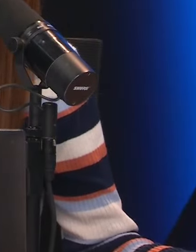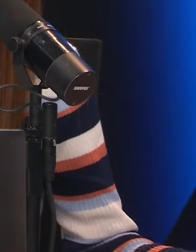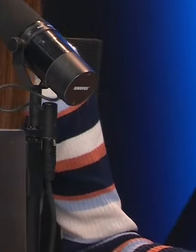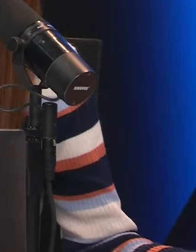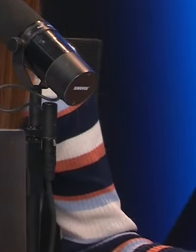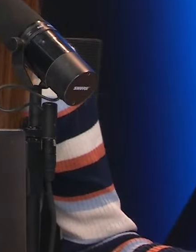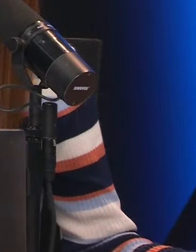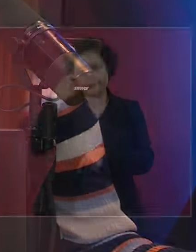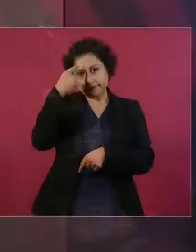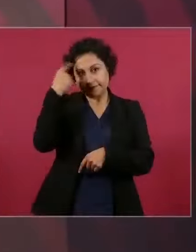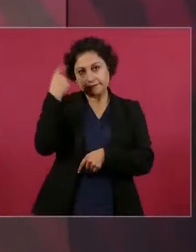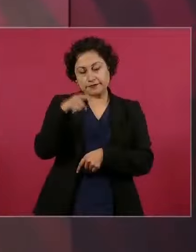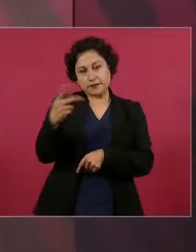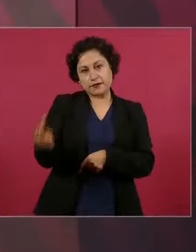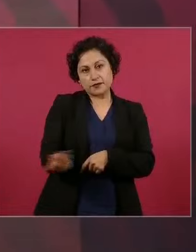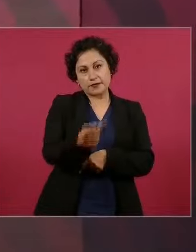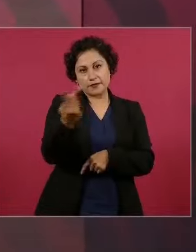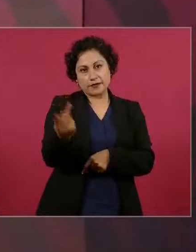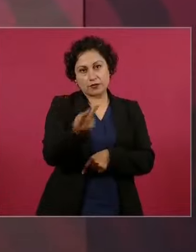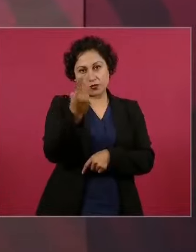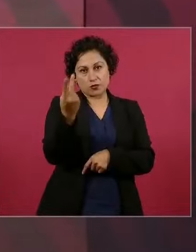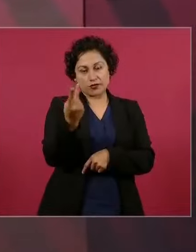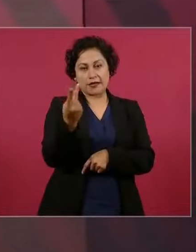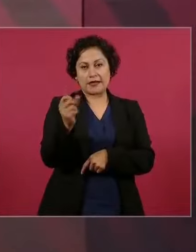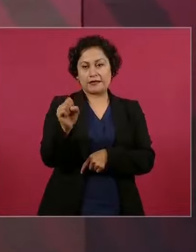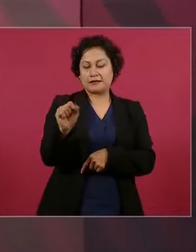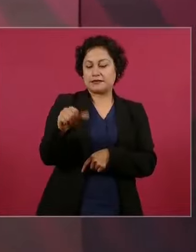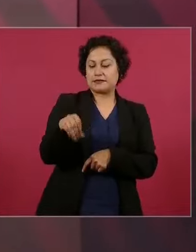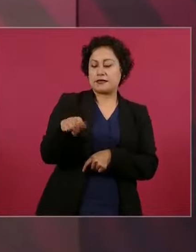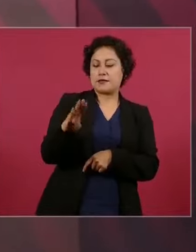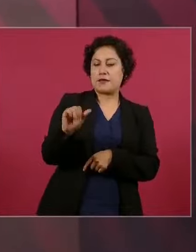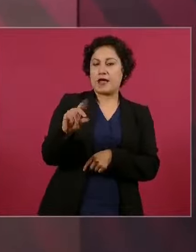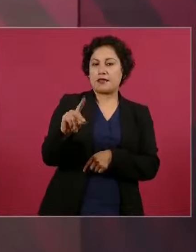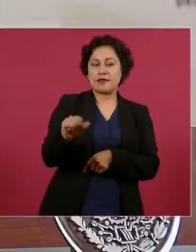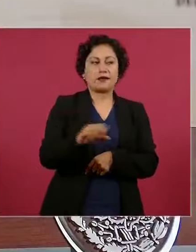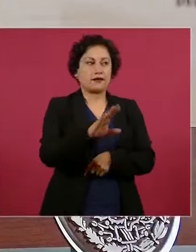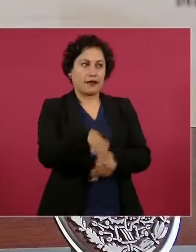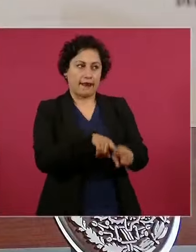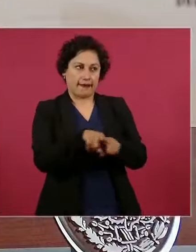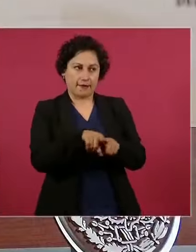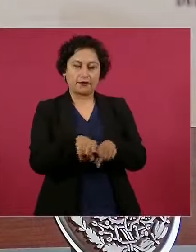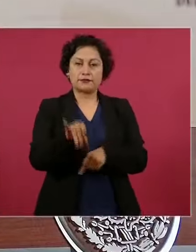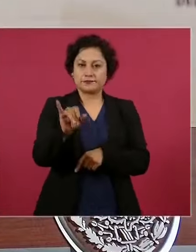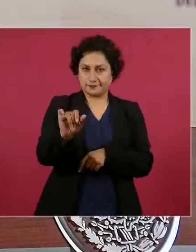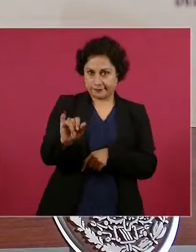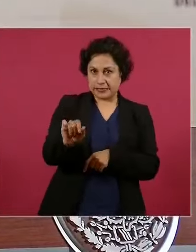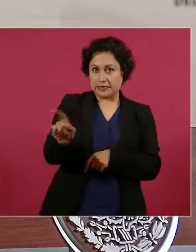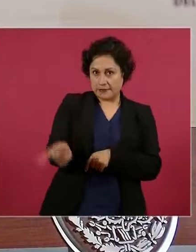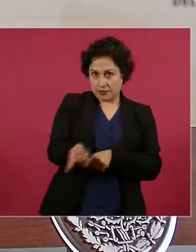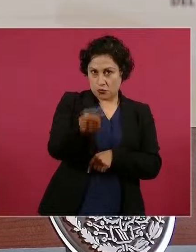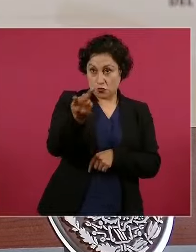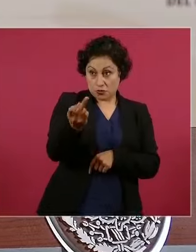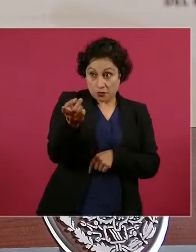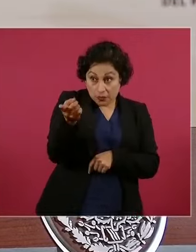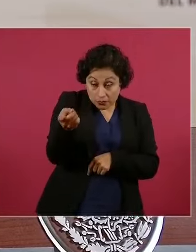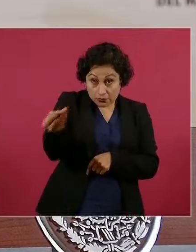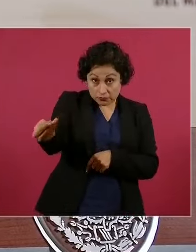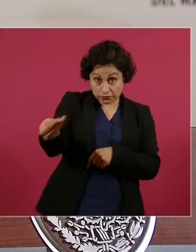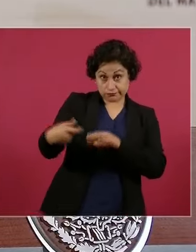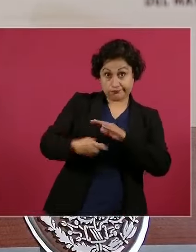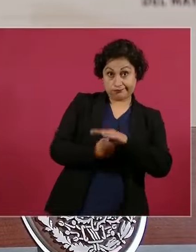en que más periodistas mexicanos deberían y deben, todavía tenemos tiempo de ir a presentarse a la mañanera, como lo hizo Jessica Cermeño. Si